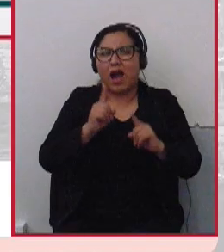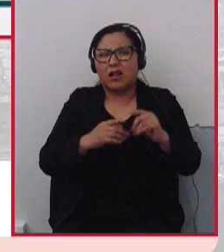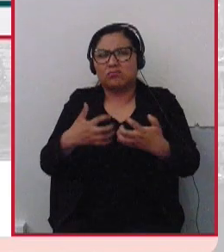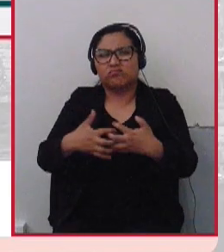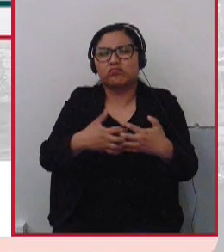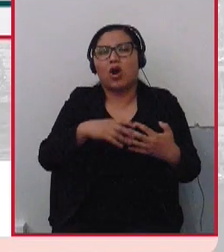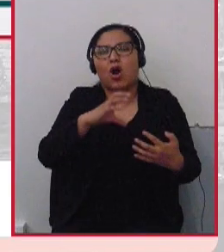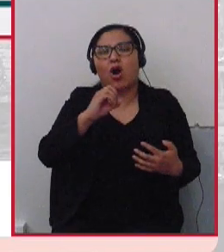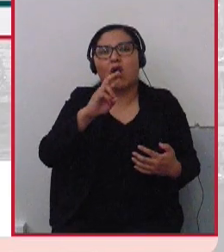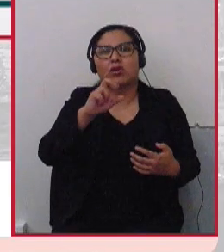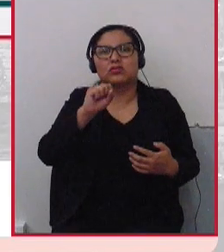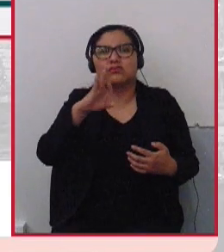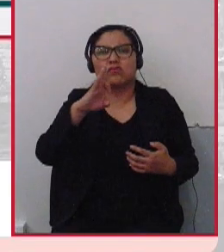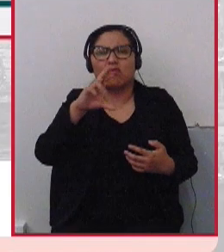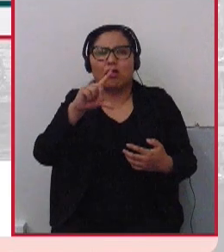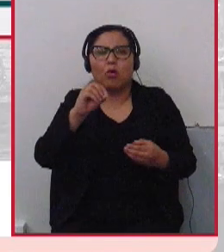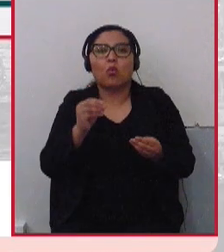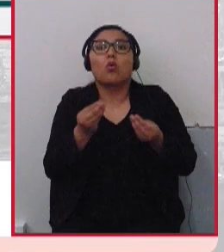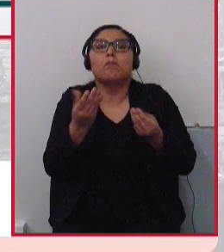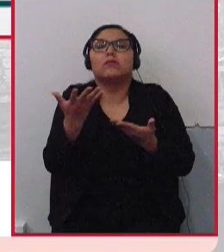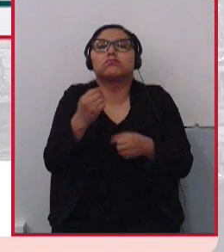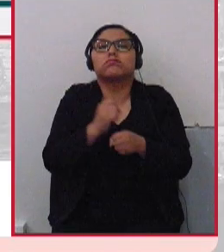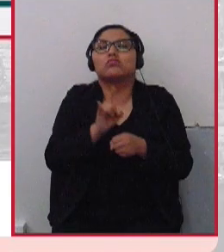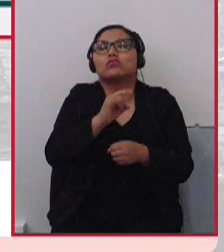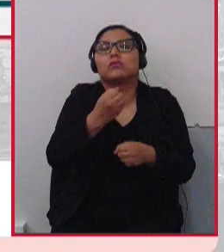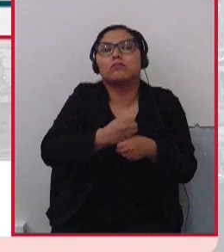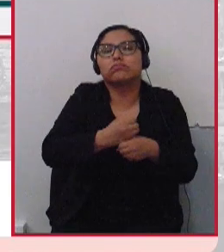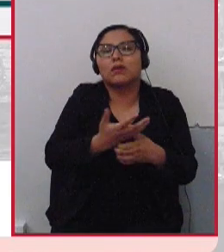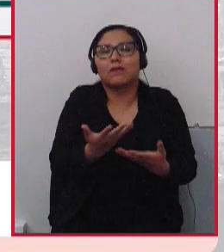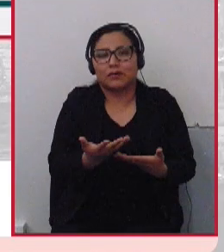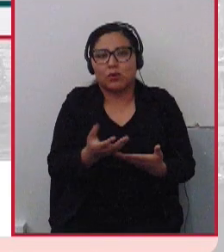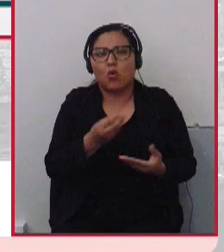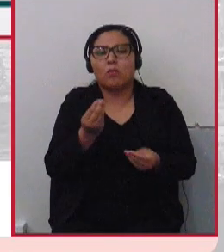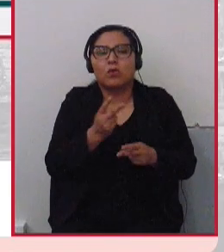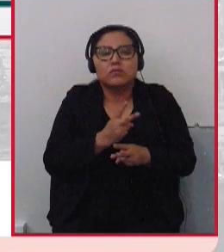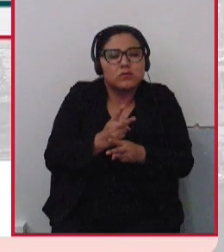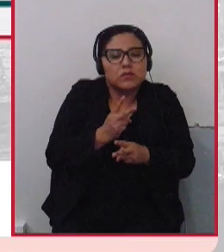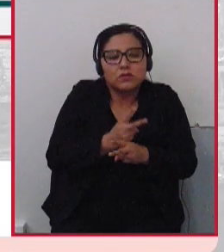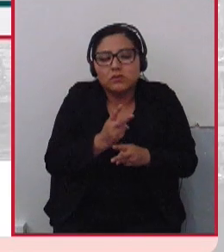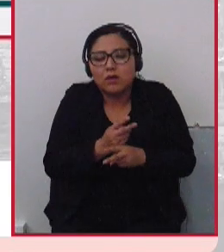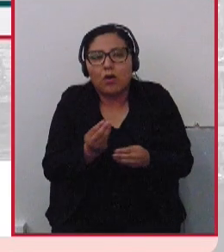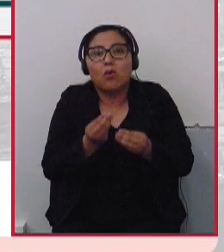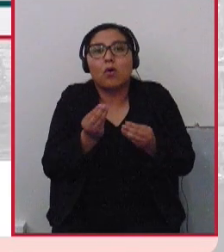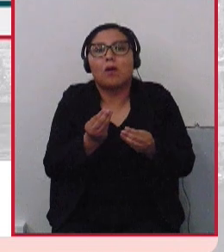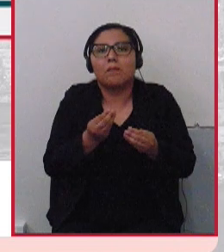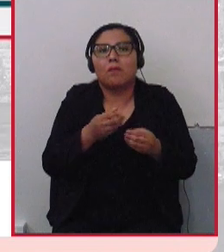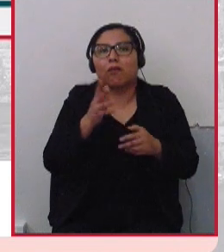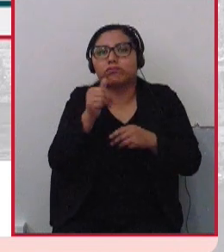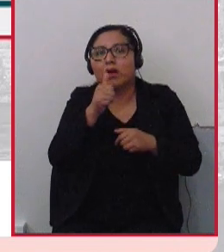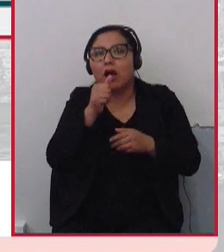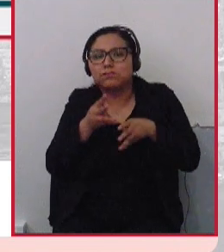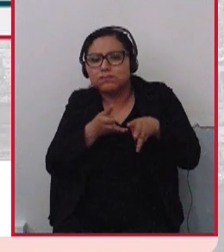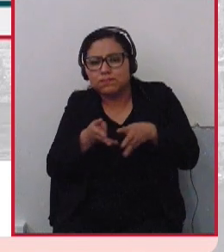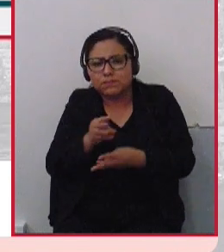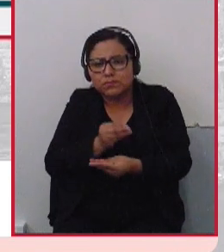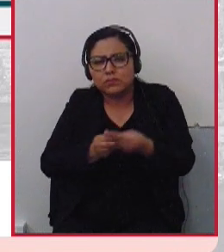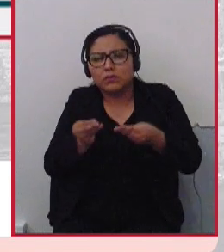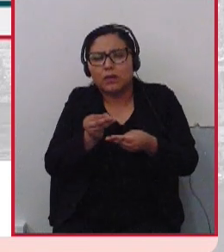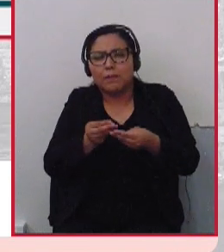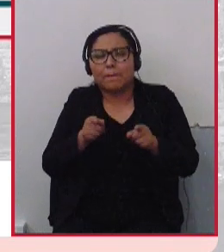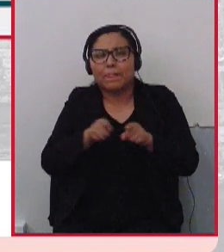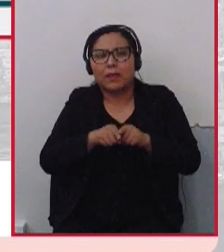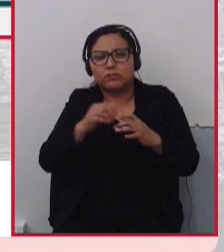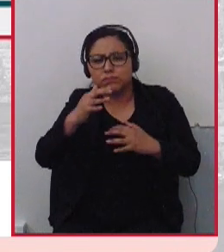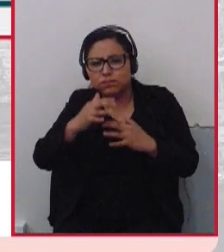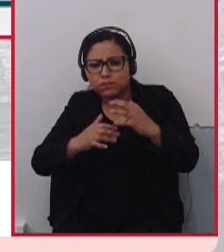crossflow, ¿cómo lo vas a operar? ¿Qué cuidados vas a tener? El hydroflow, el